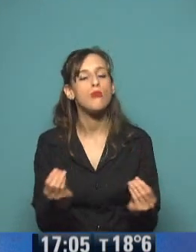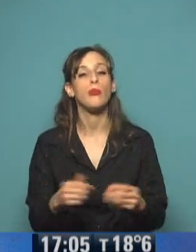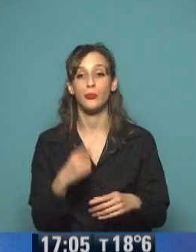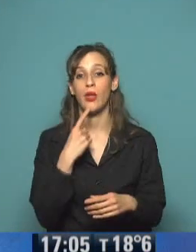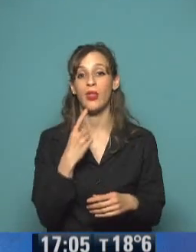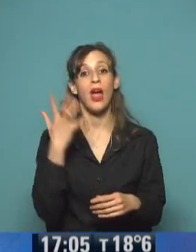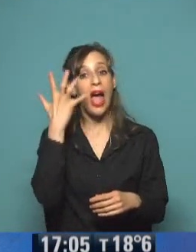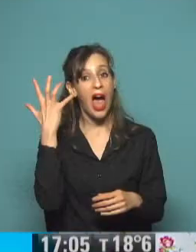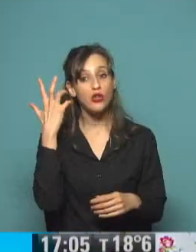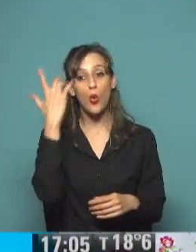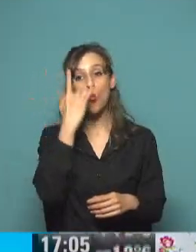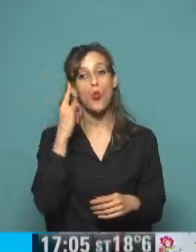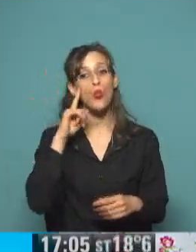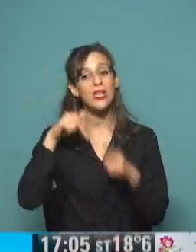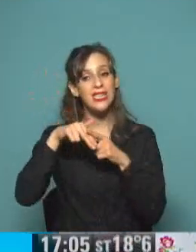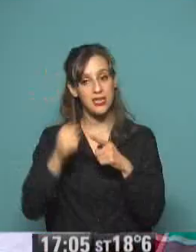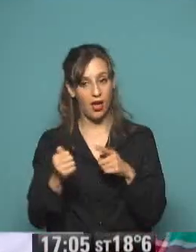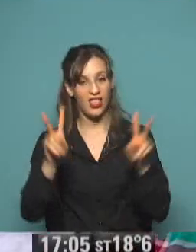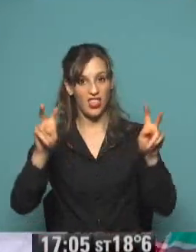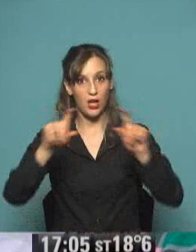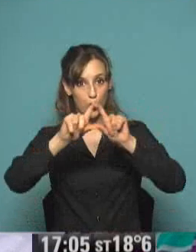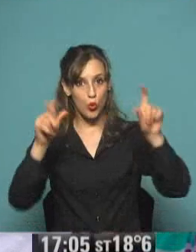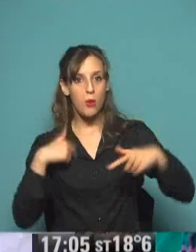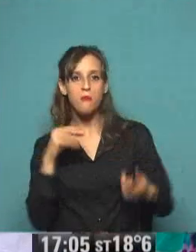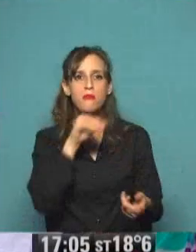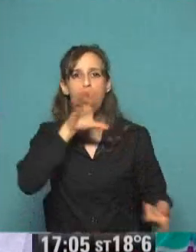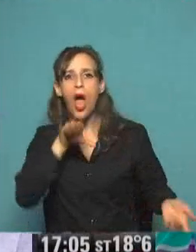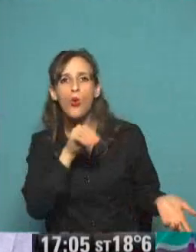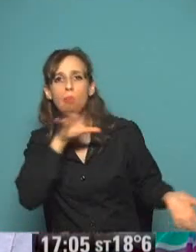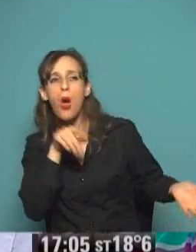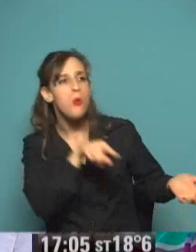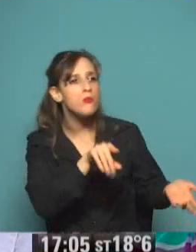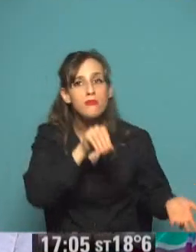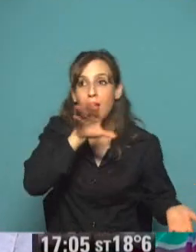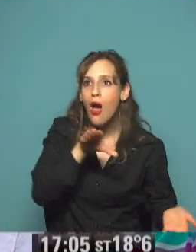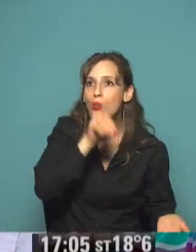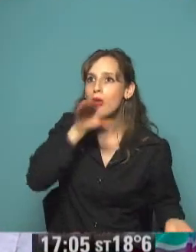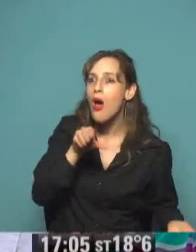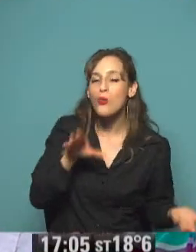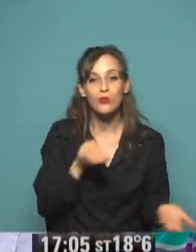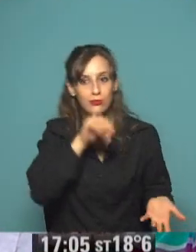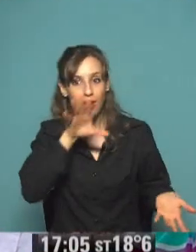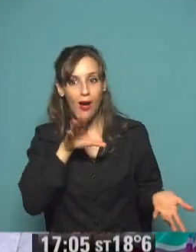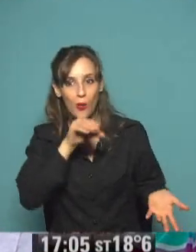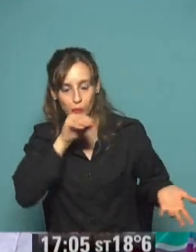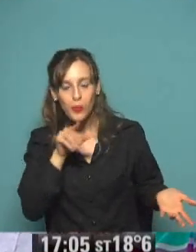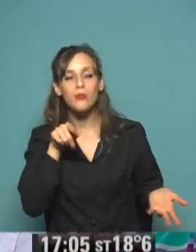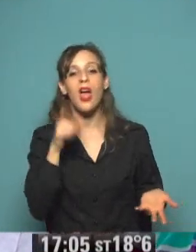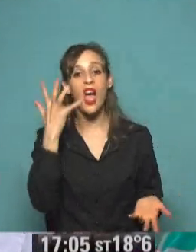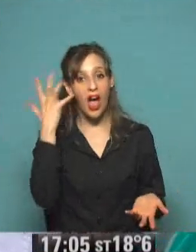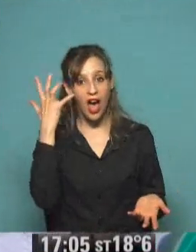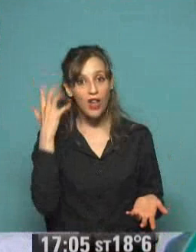queda Gato Guiña, dice el título. Miau, miau por aquí, miau, miau por allá, miau, miau por acá. El gatito